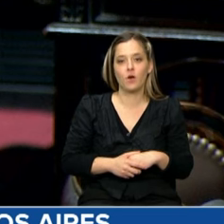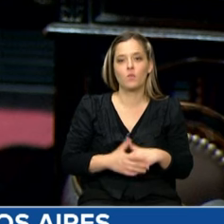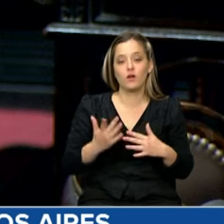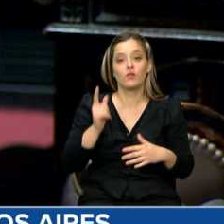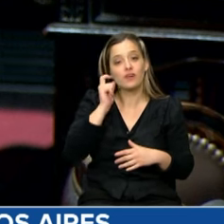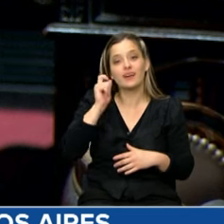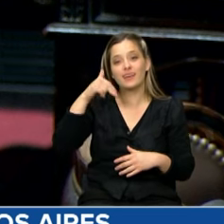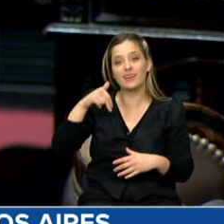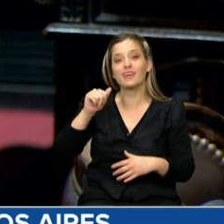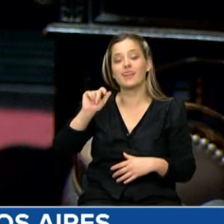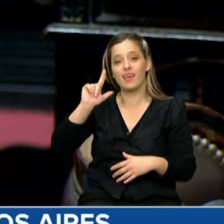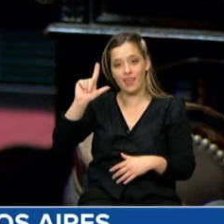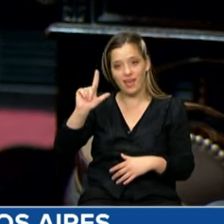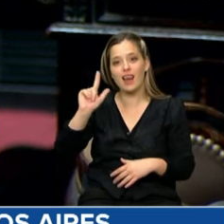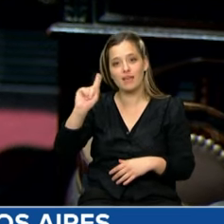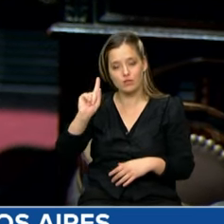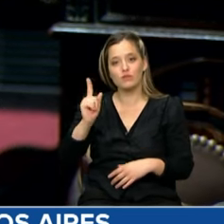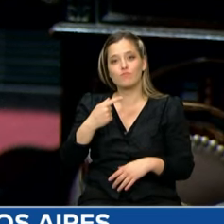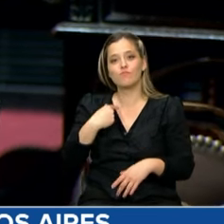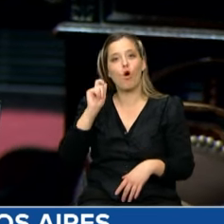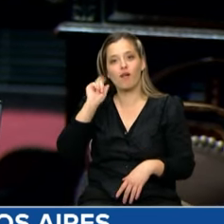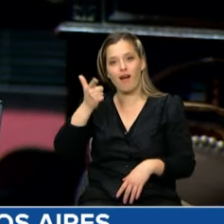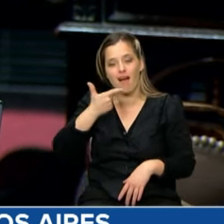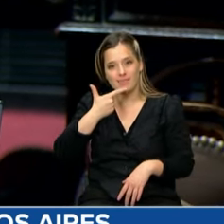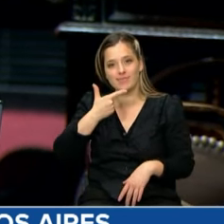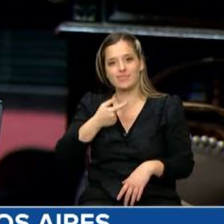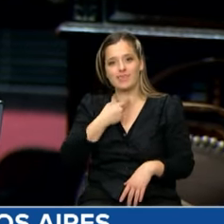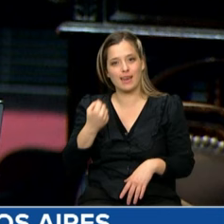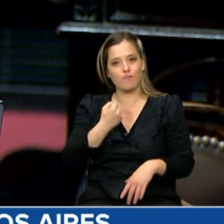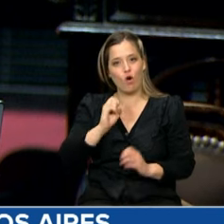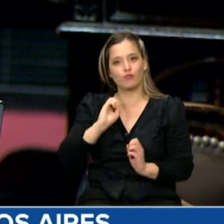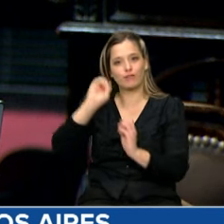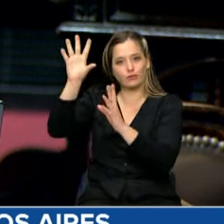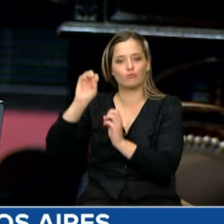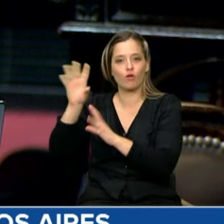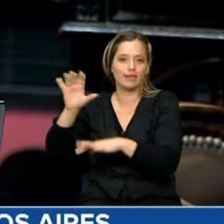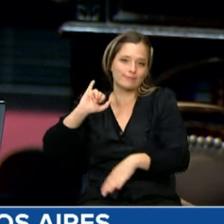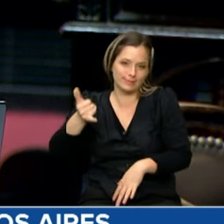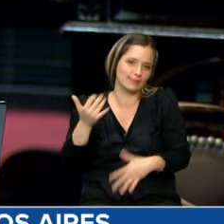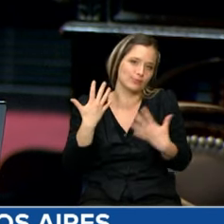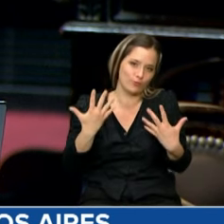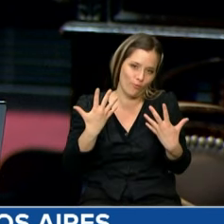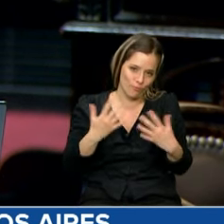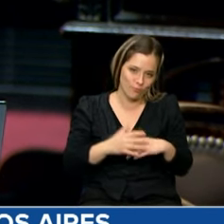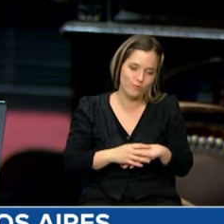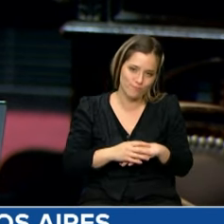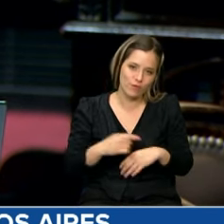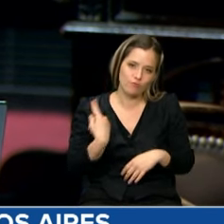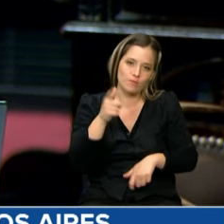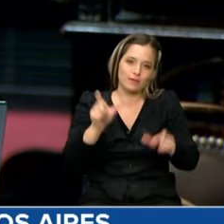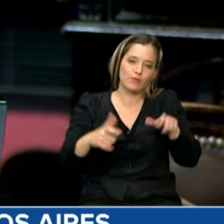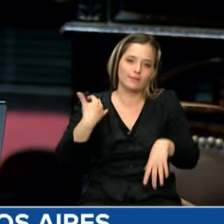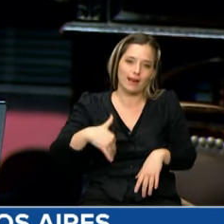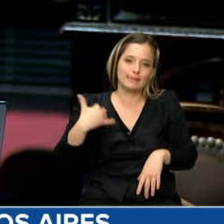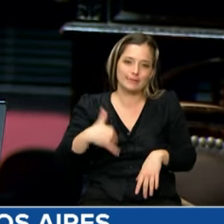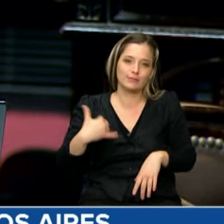gnl queremos exportar gas natural licuado si no tengo dudas creo que todos los argentinos que entienden que